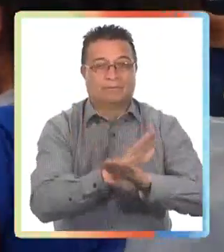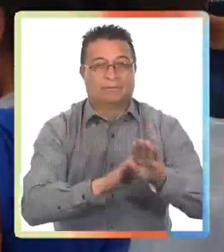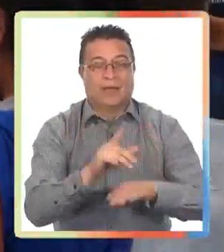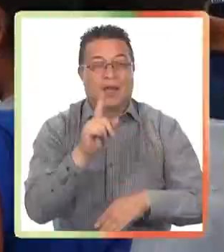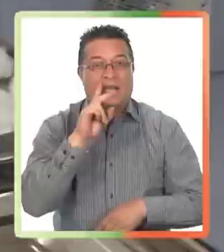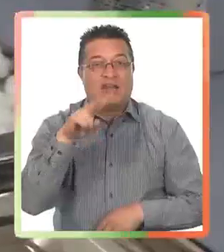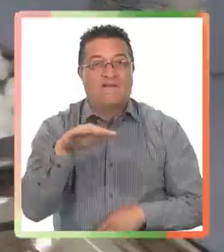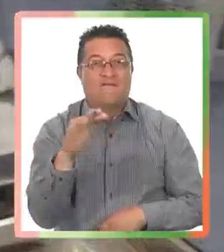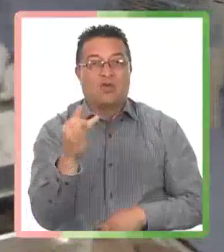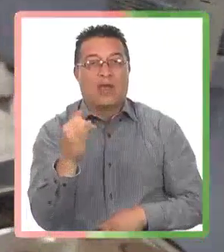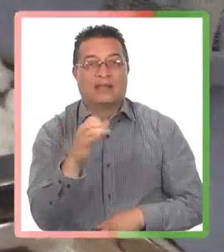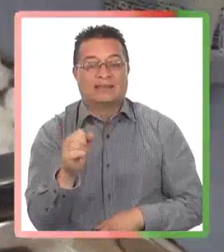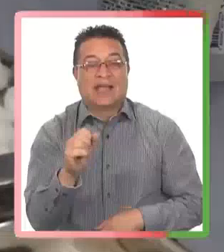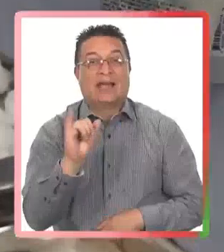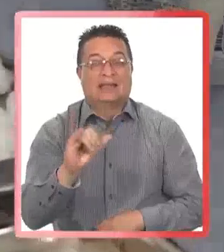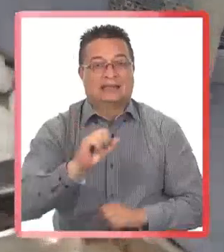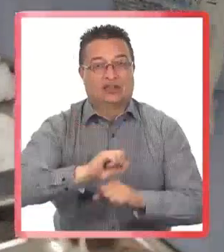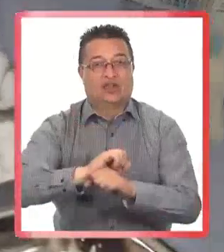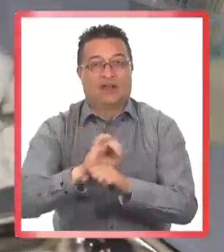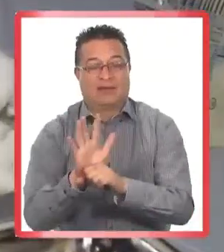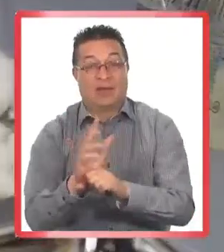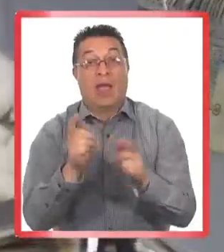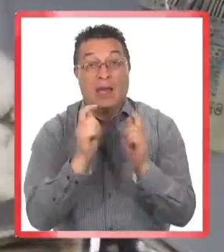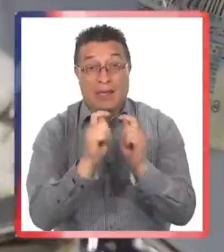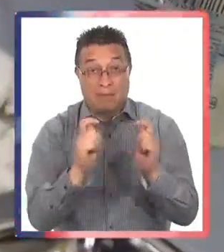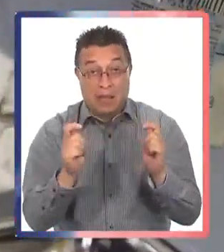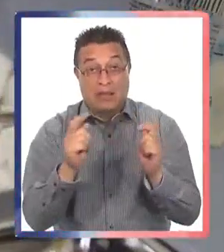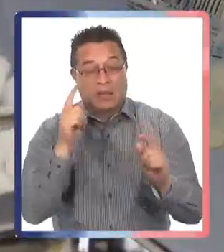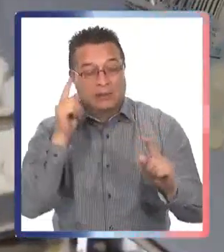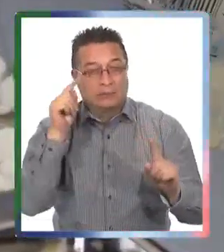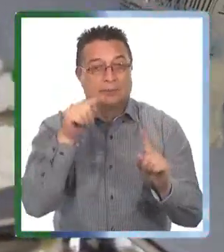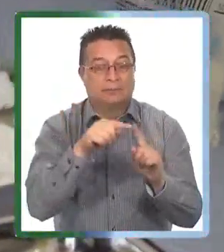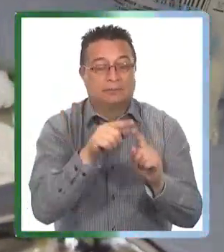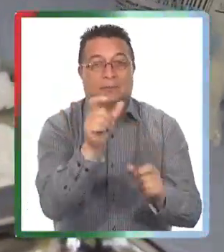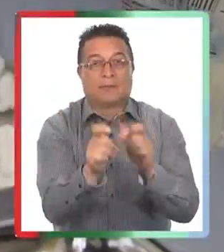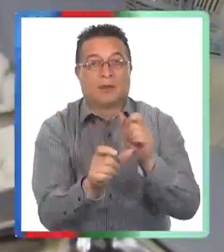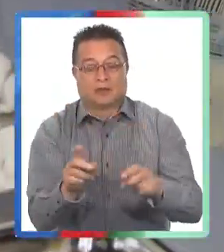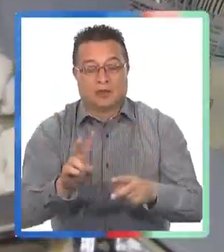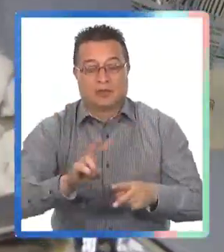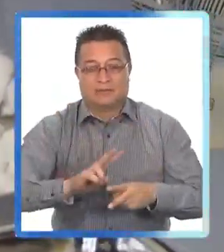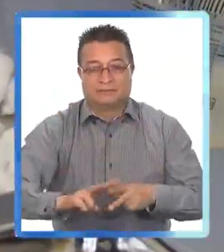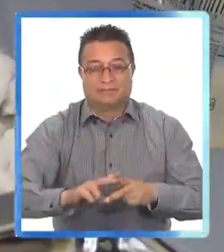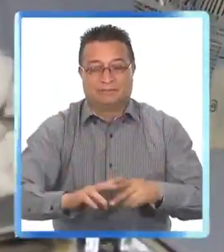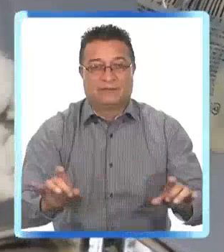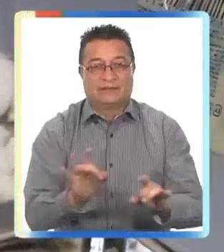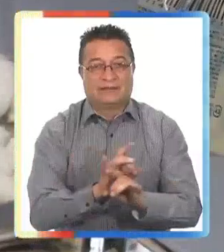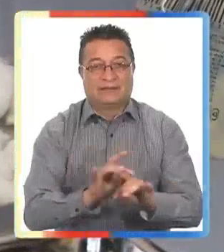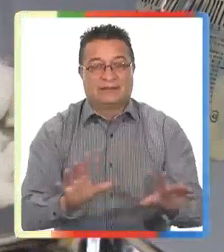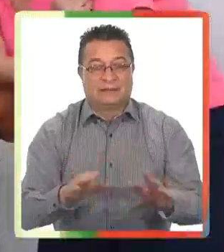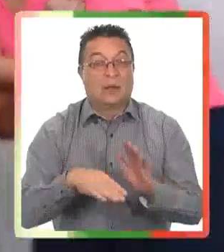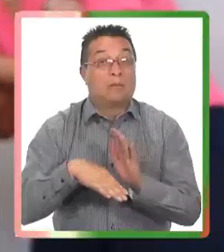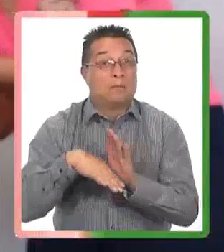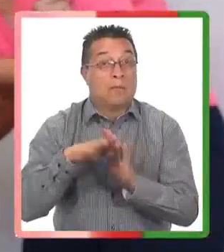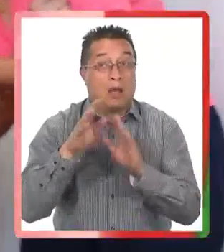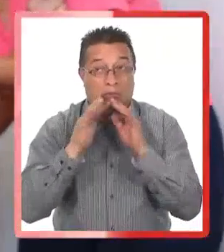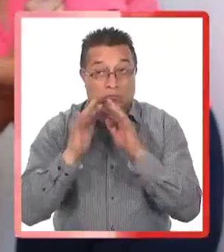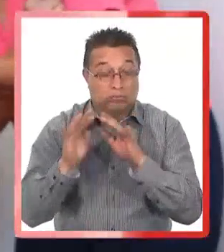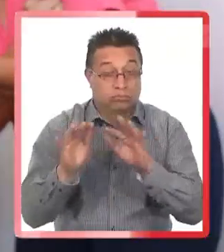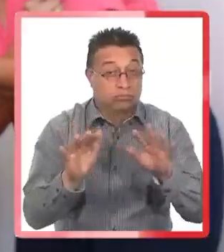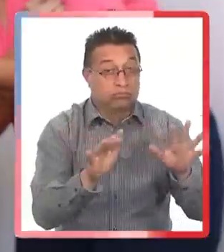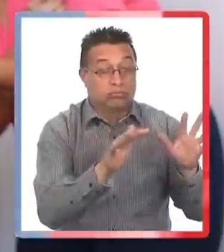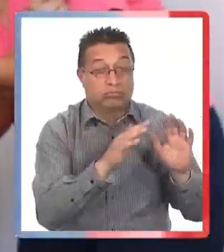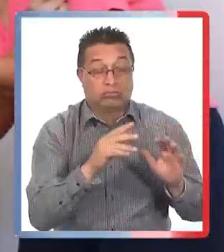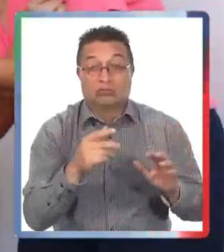la influenza y el COVID-19. Campaña que busca que la población esté preparada para el periodo de mayor